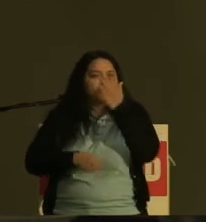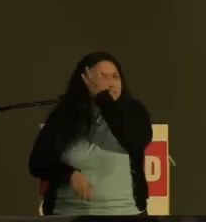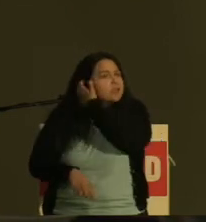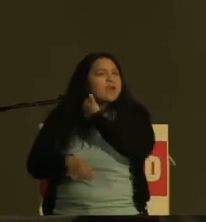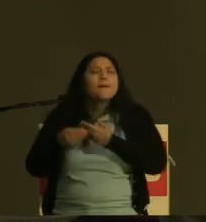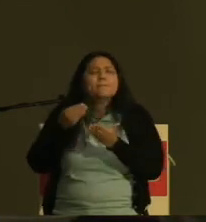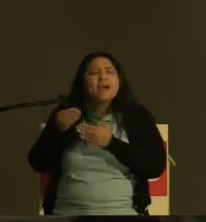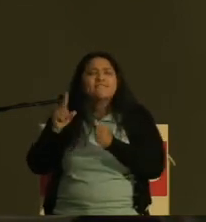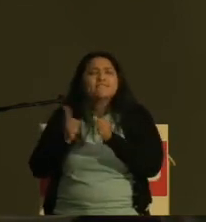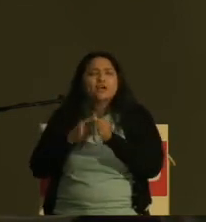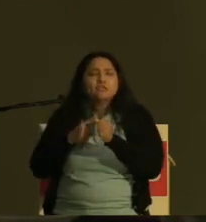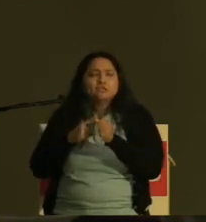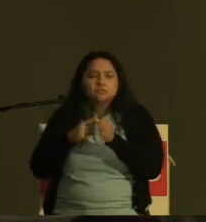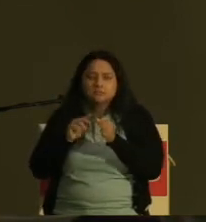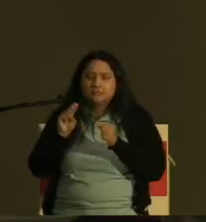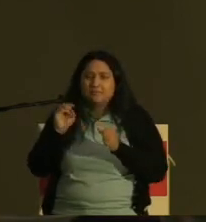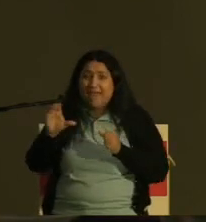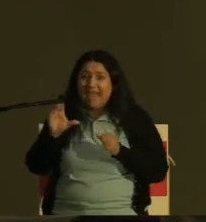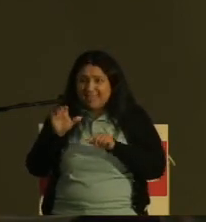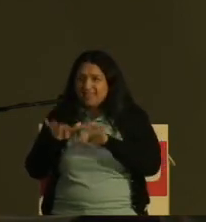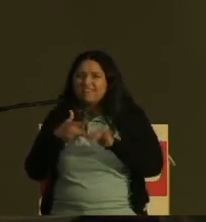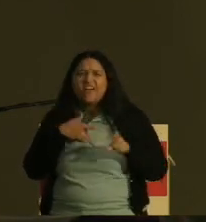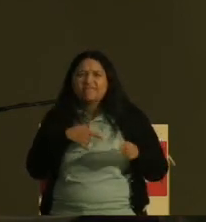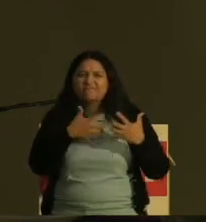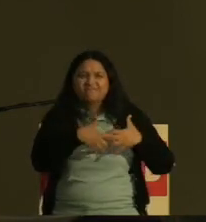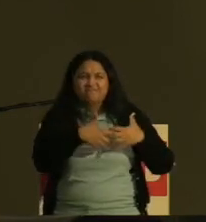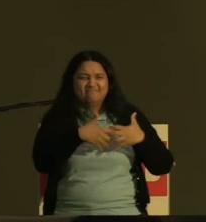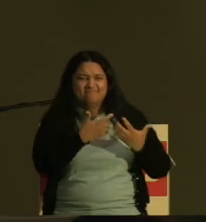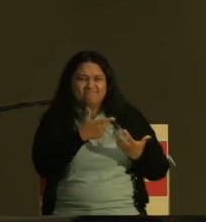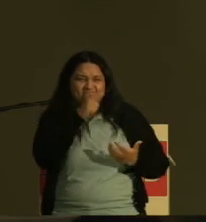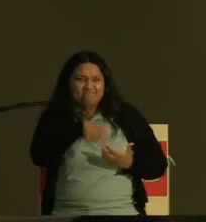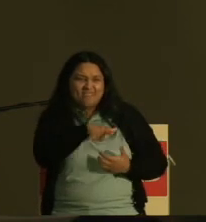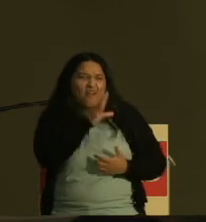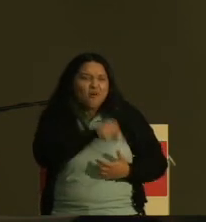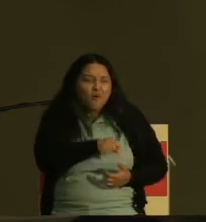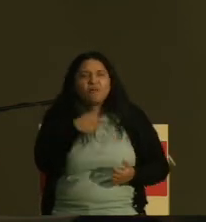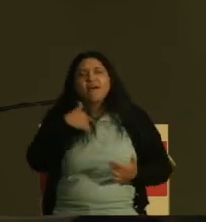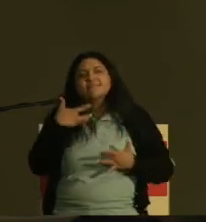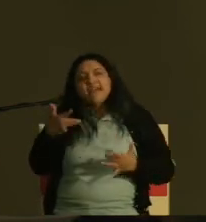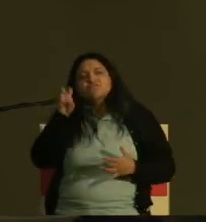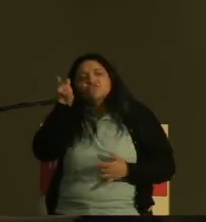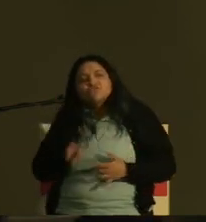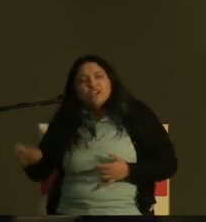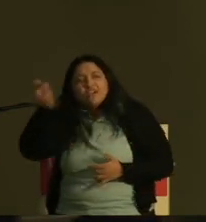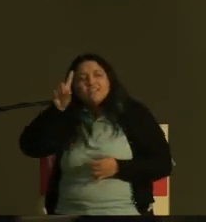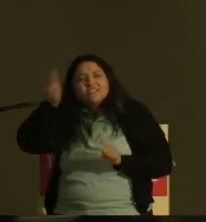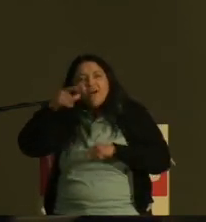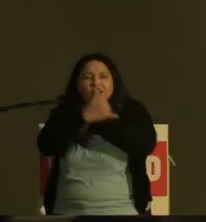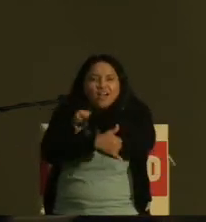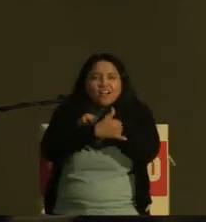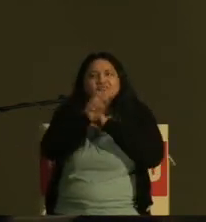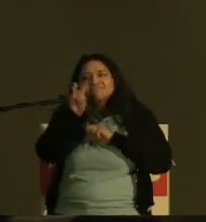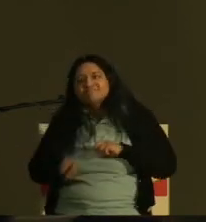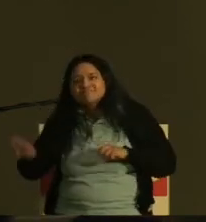ya la máquina no tenía sentido. Yo antiobjeto, yo viajando de país en país, viviendo en muchos lugares, y sin embargo la